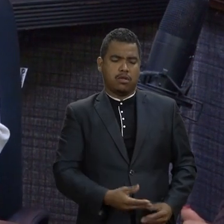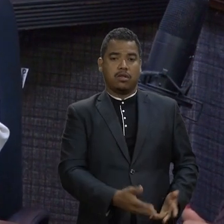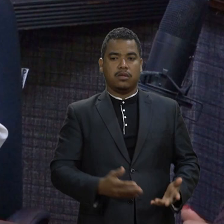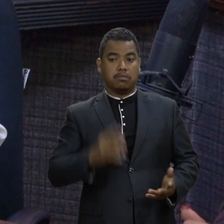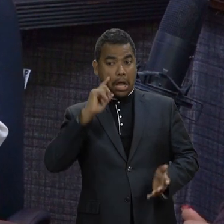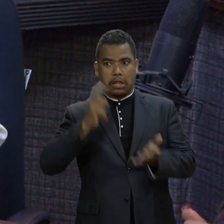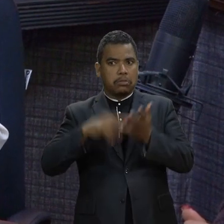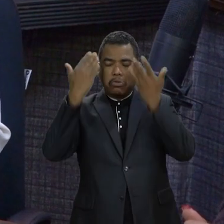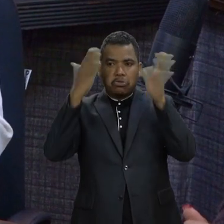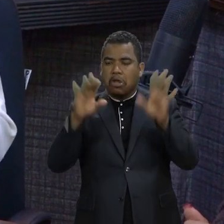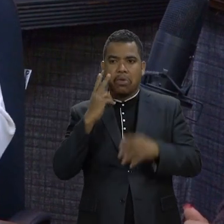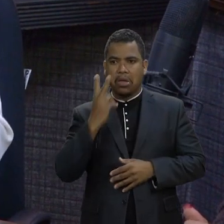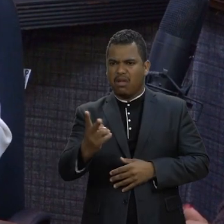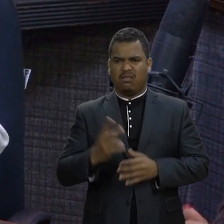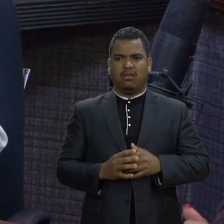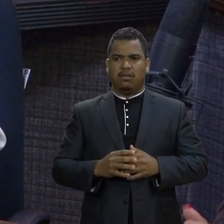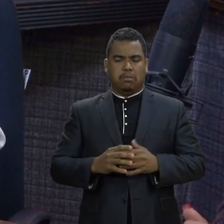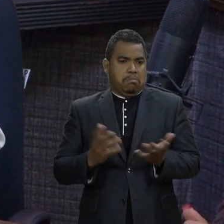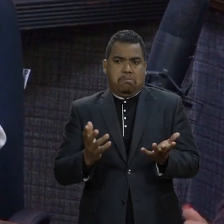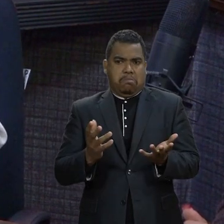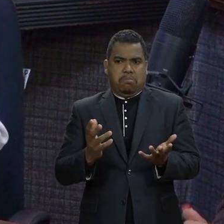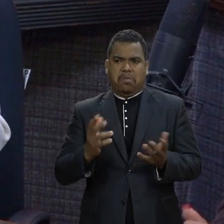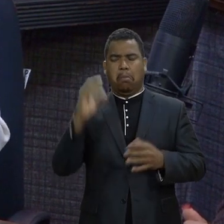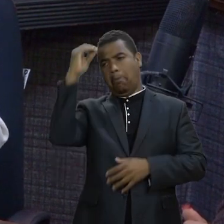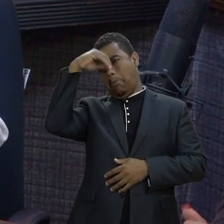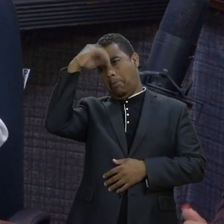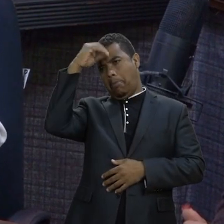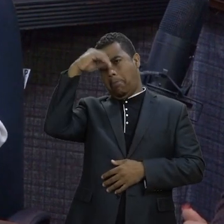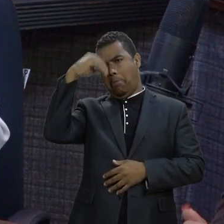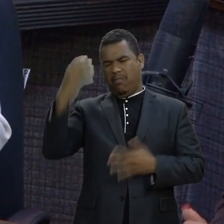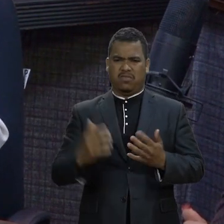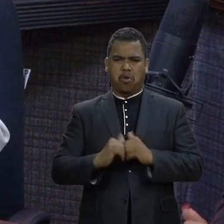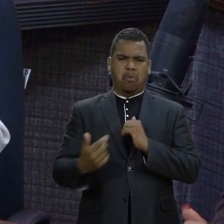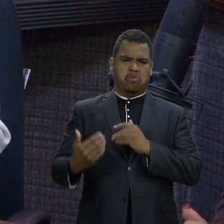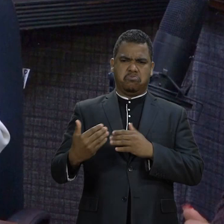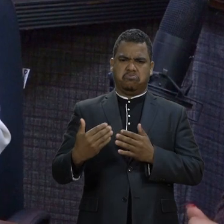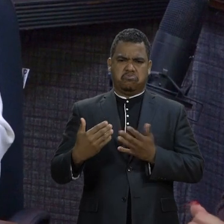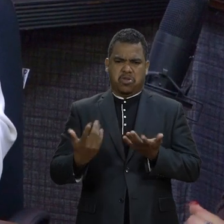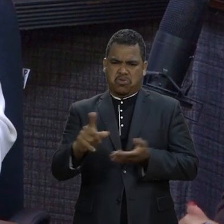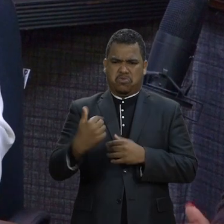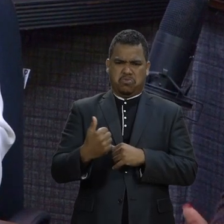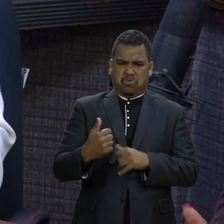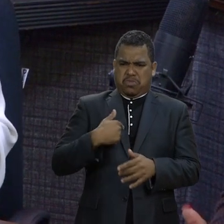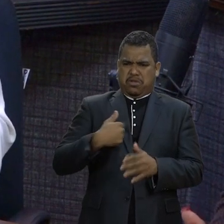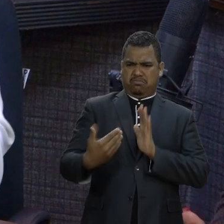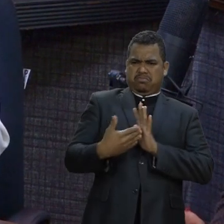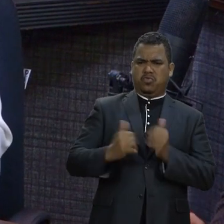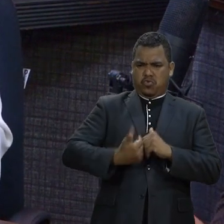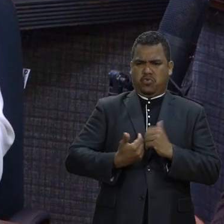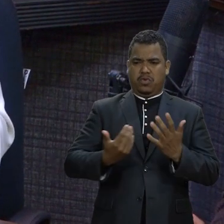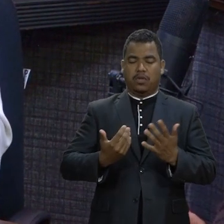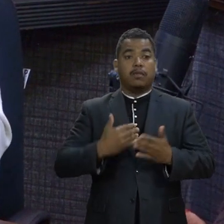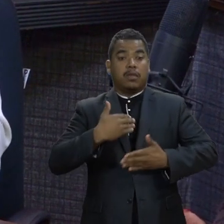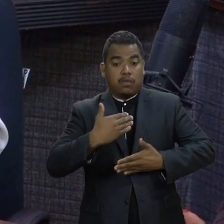dos cosas, de que la gente ya tiene conciencia, de que está vigilante, y otra de que los ladrones han tenido